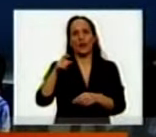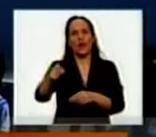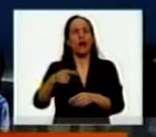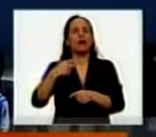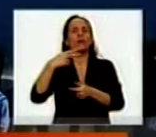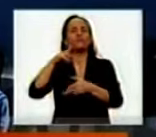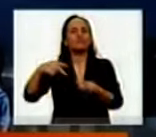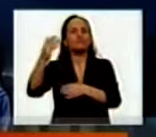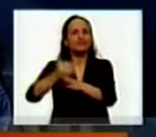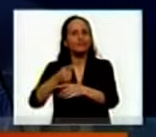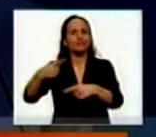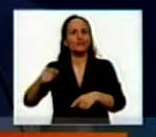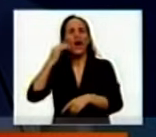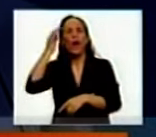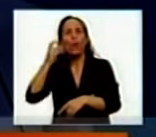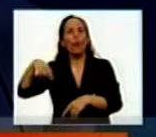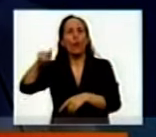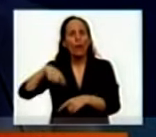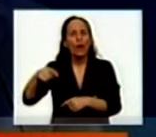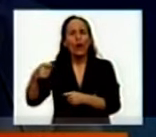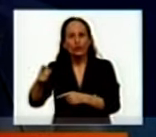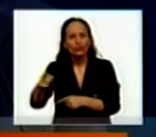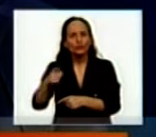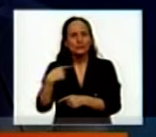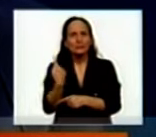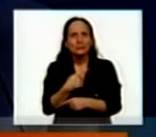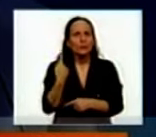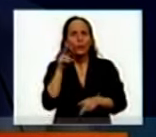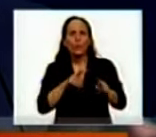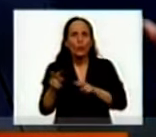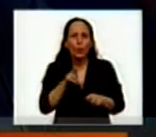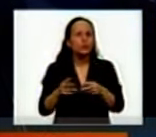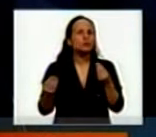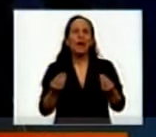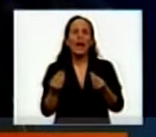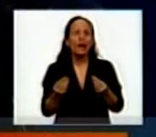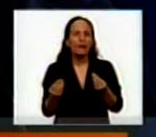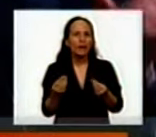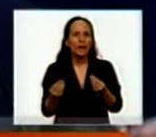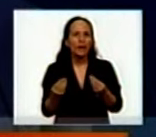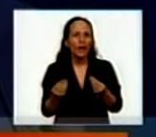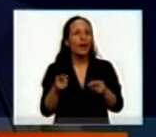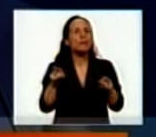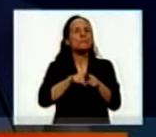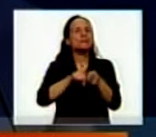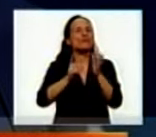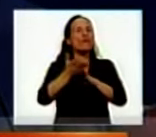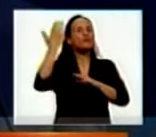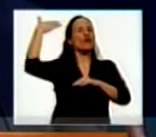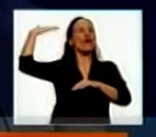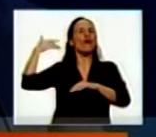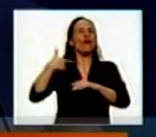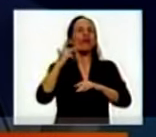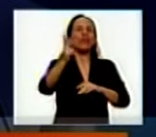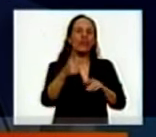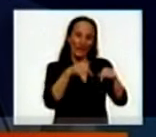sociales, a nuestros abuelos, a todos, intentando que todos crucemos ese puente que les invité a construir entre